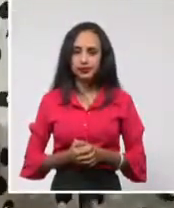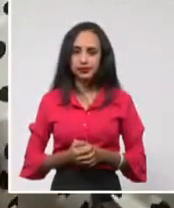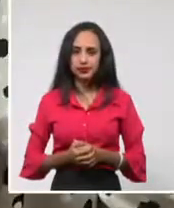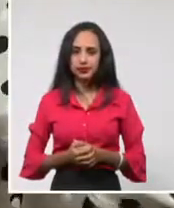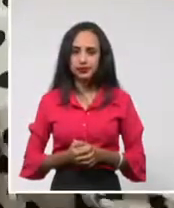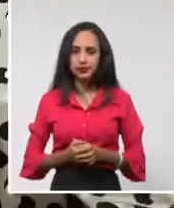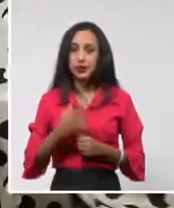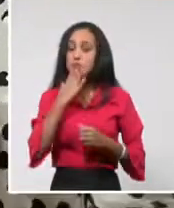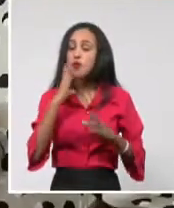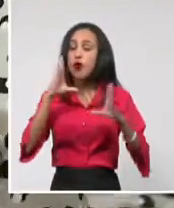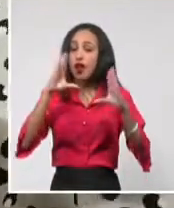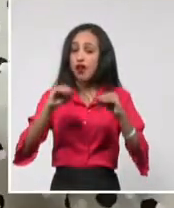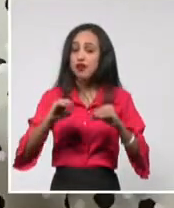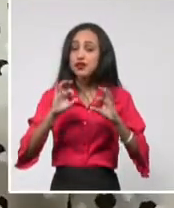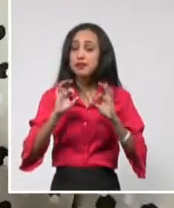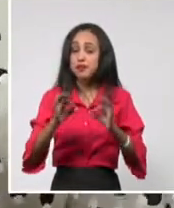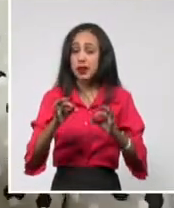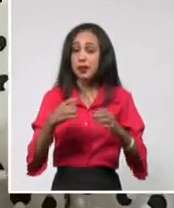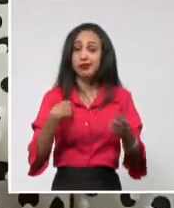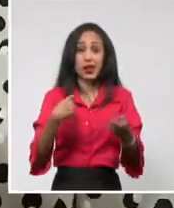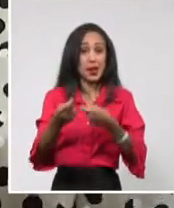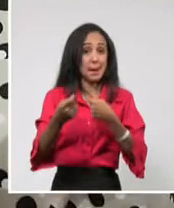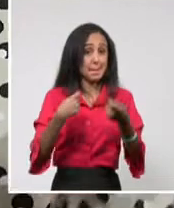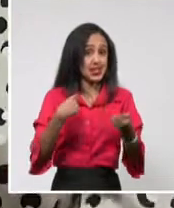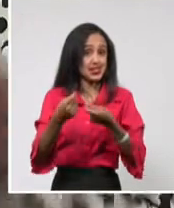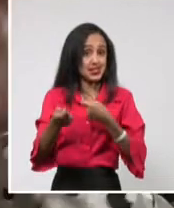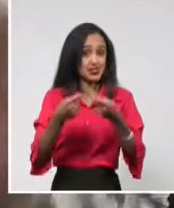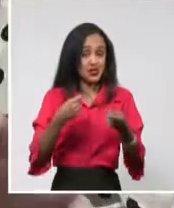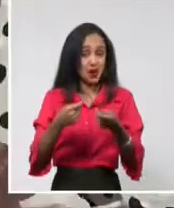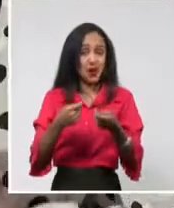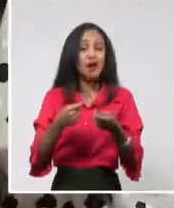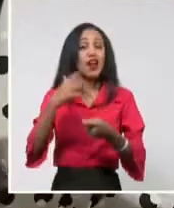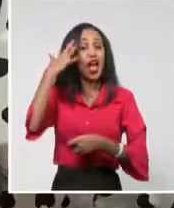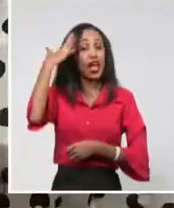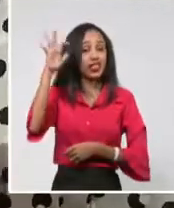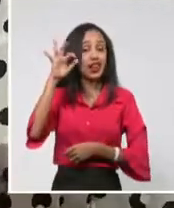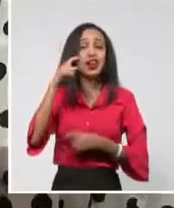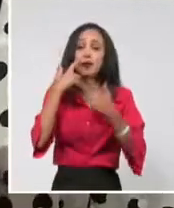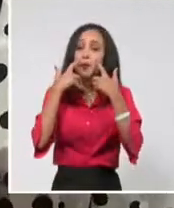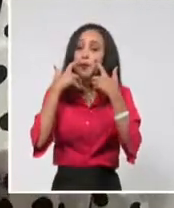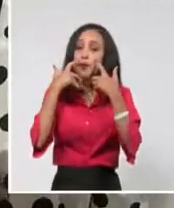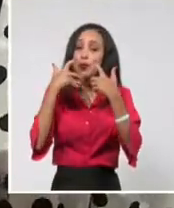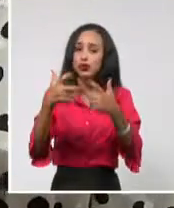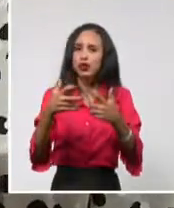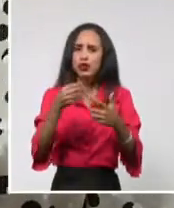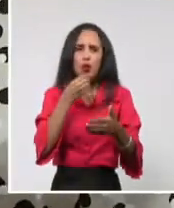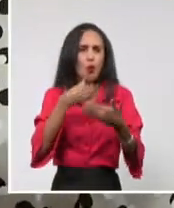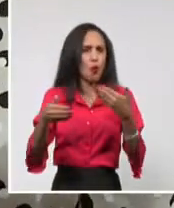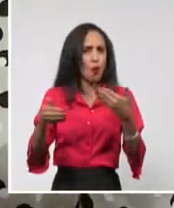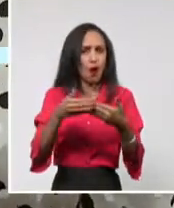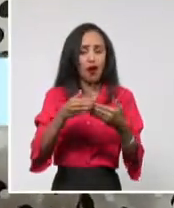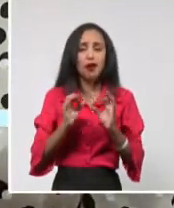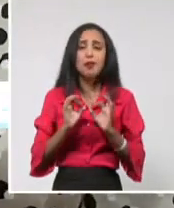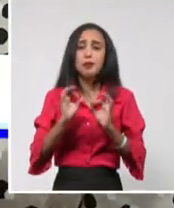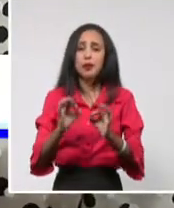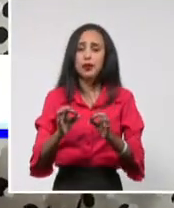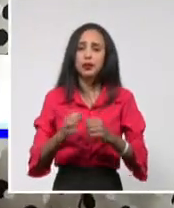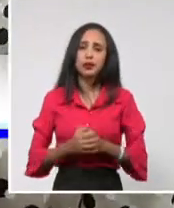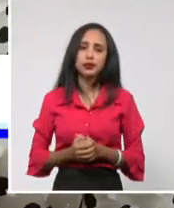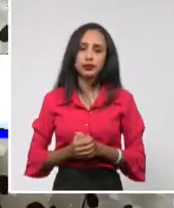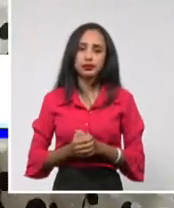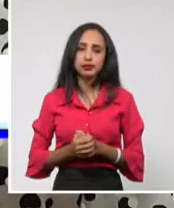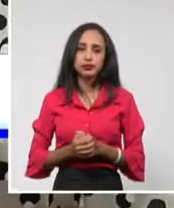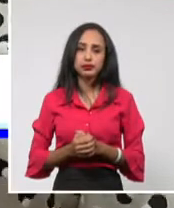Buenas noches. Facilitar la inversión extranjera es uno de los puntos claves en cualquier texto que analice y proyecte estrategias